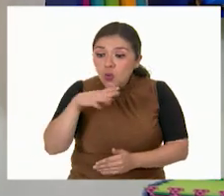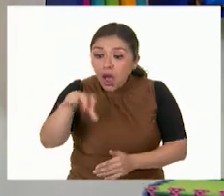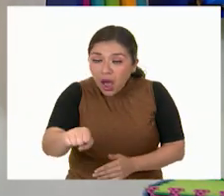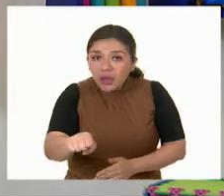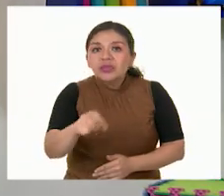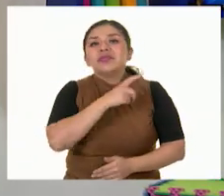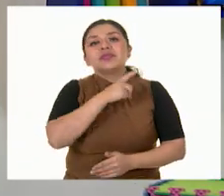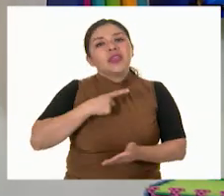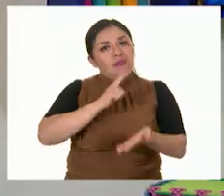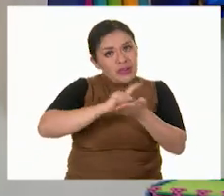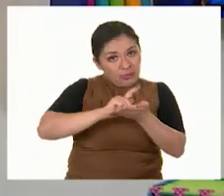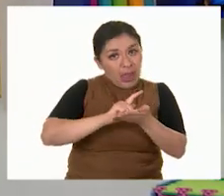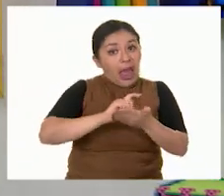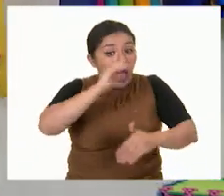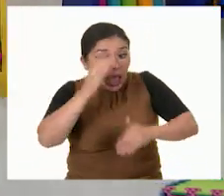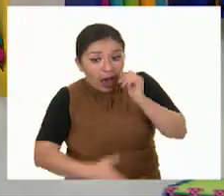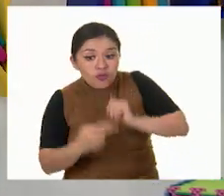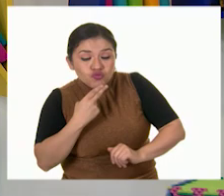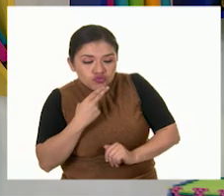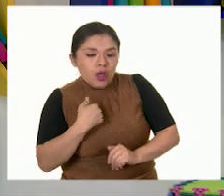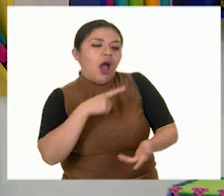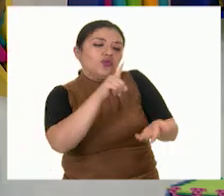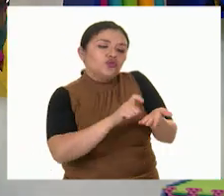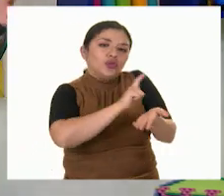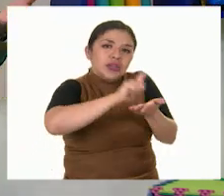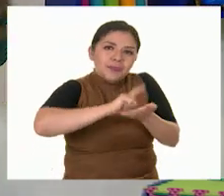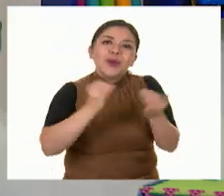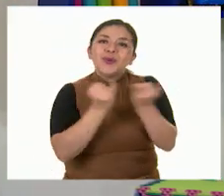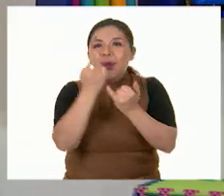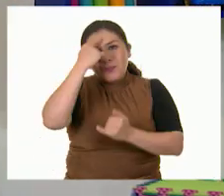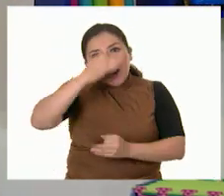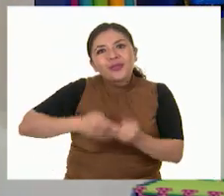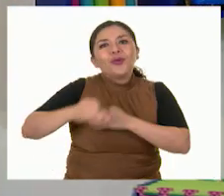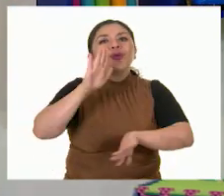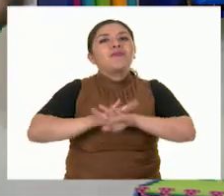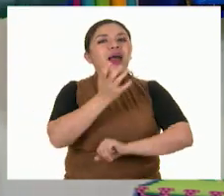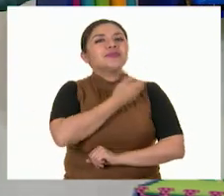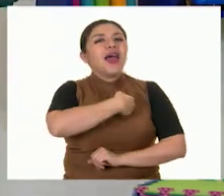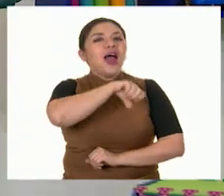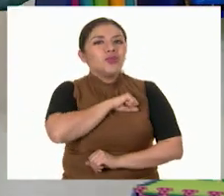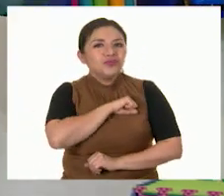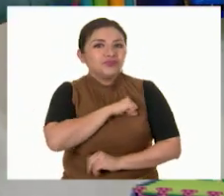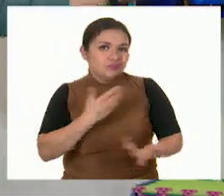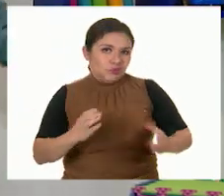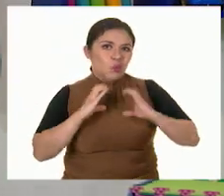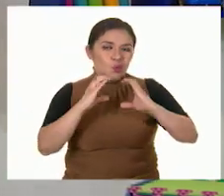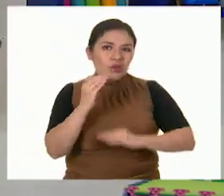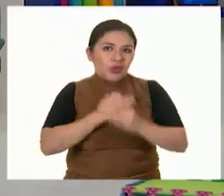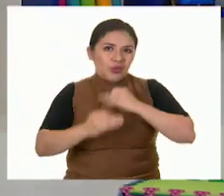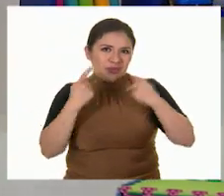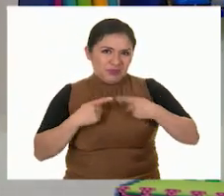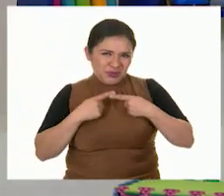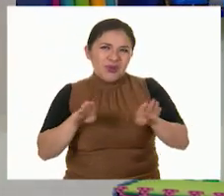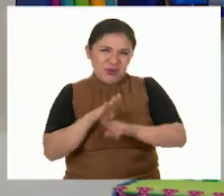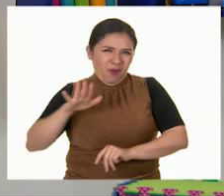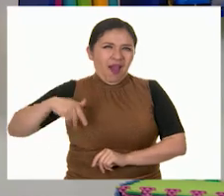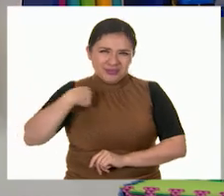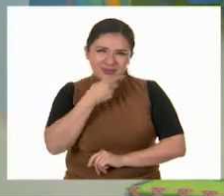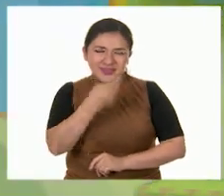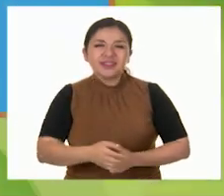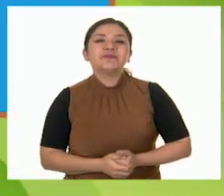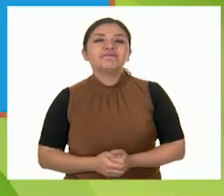mí y después de usarlas para la salud de los demás, para cuidarme y pues cuidar a los demás como lo hemos estado mencionando.